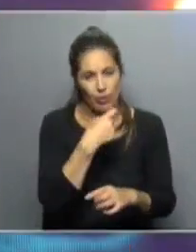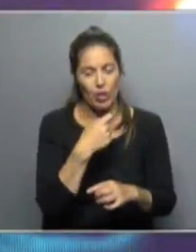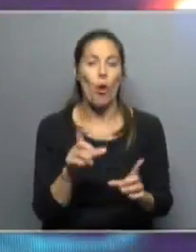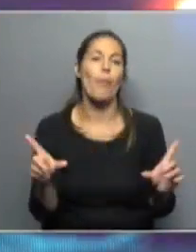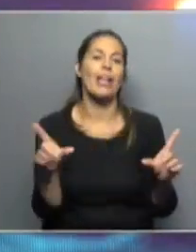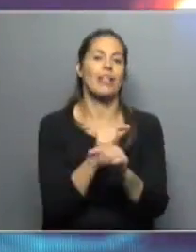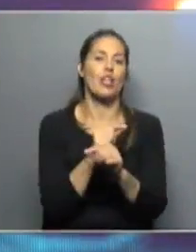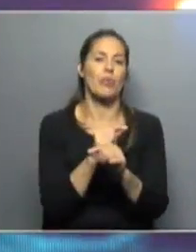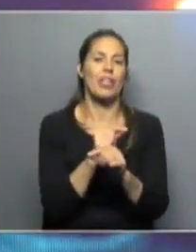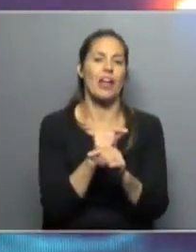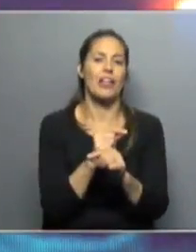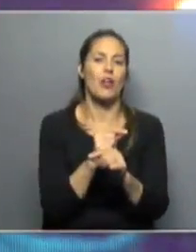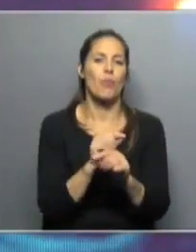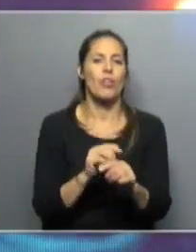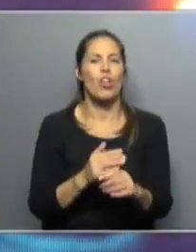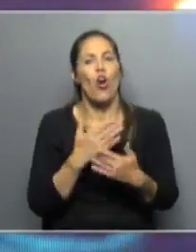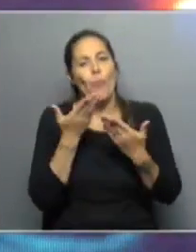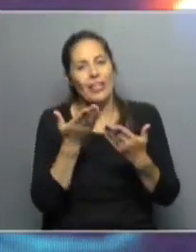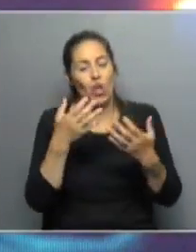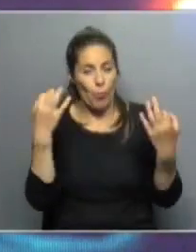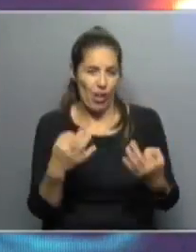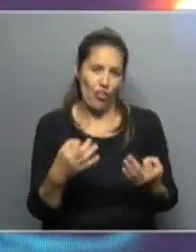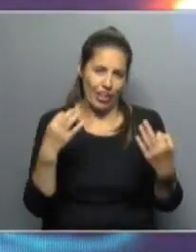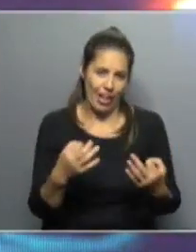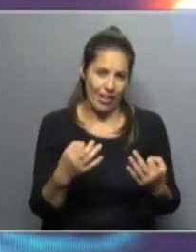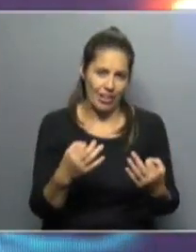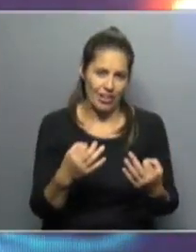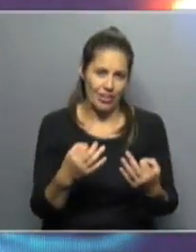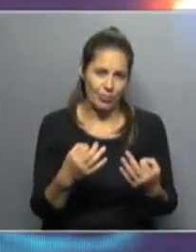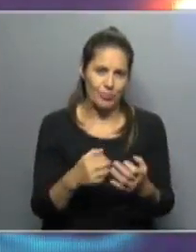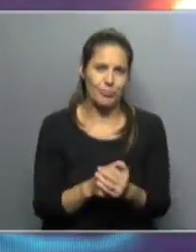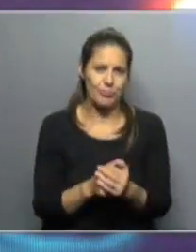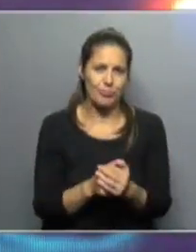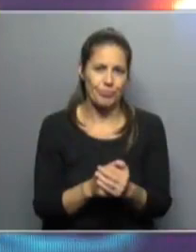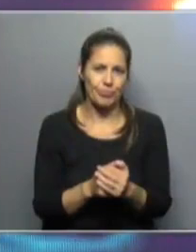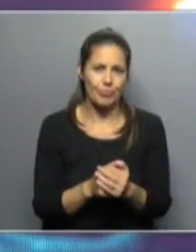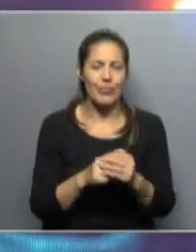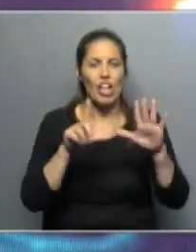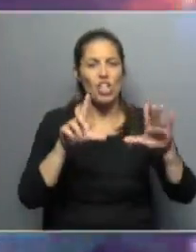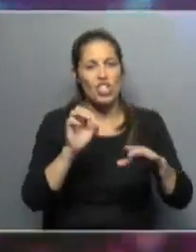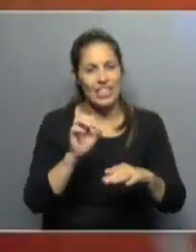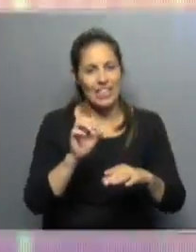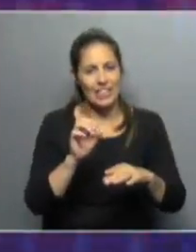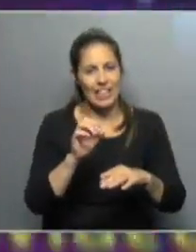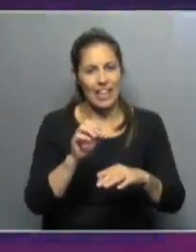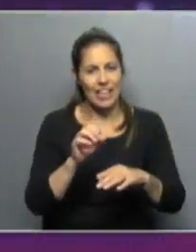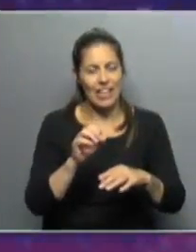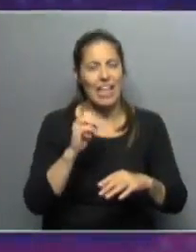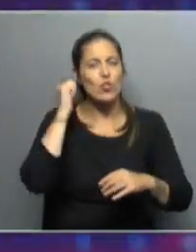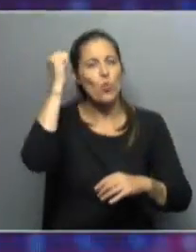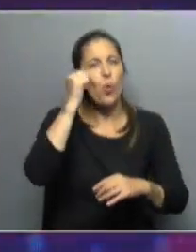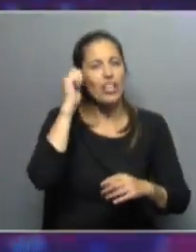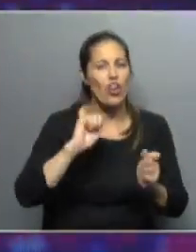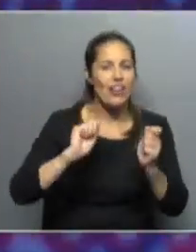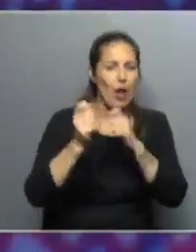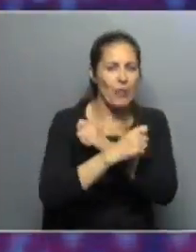cerrar, Carlos, poniéndonos un poco románticos, pero a la vez realistas, si me permitís. Bueno, en los 70, aquel sueño de cambiar el mundo